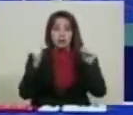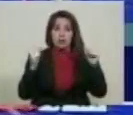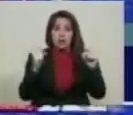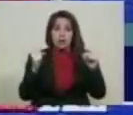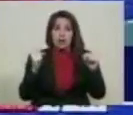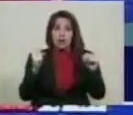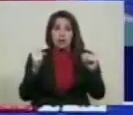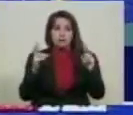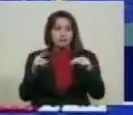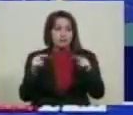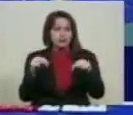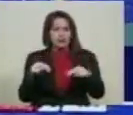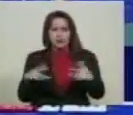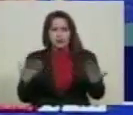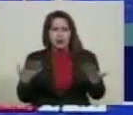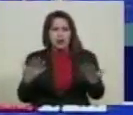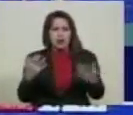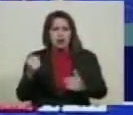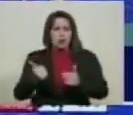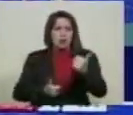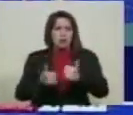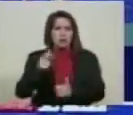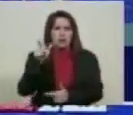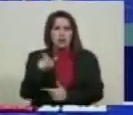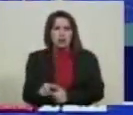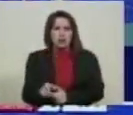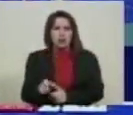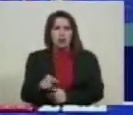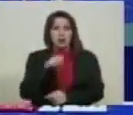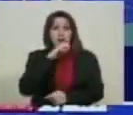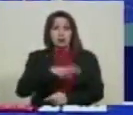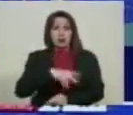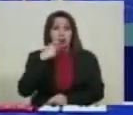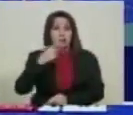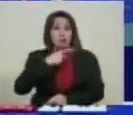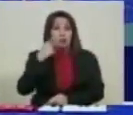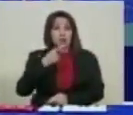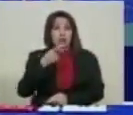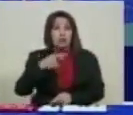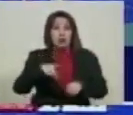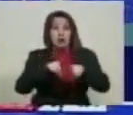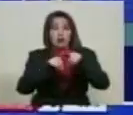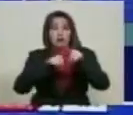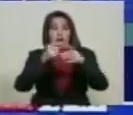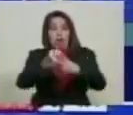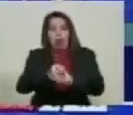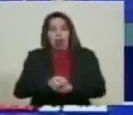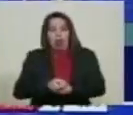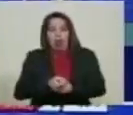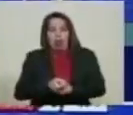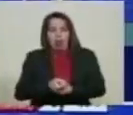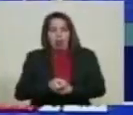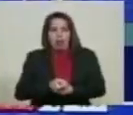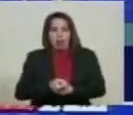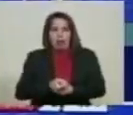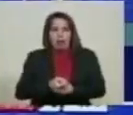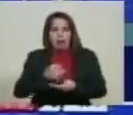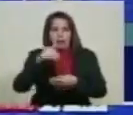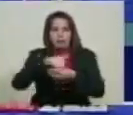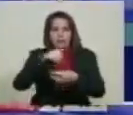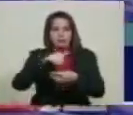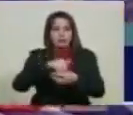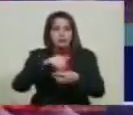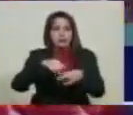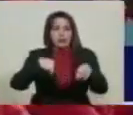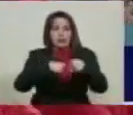Nunca ningún candidato en la historia política del país se había hecho un harakiri electoral de la magnitud de Henry Falcón.